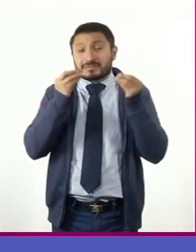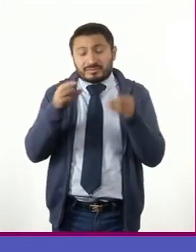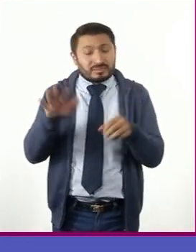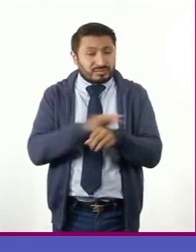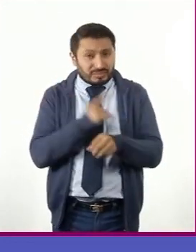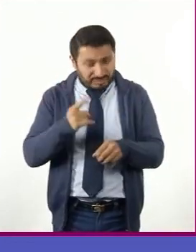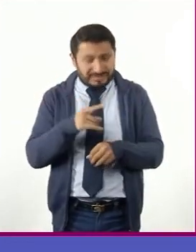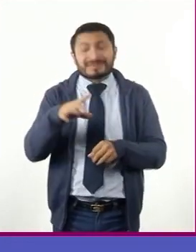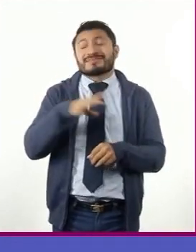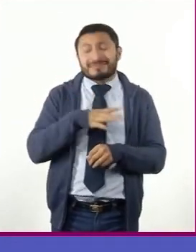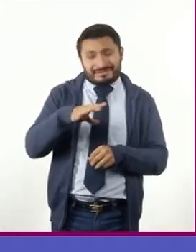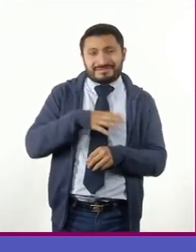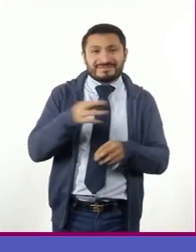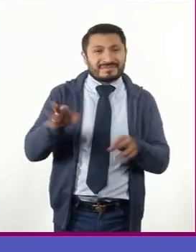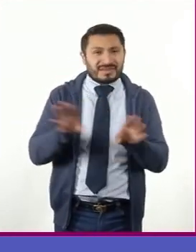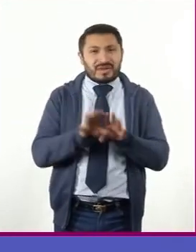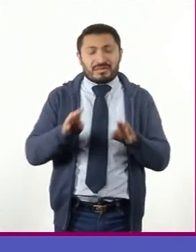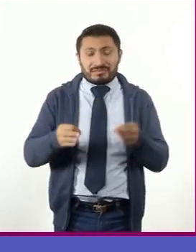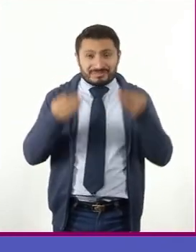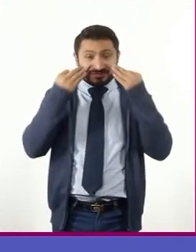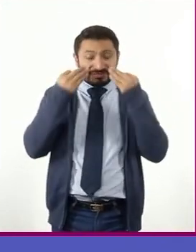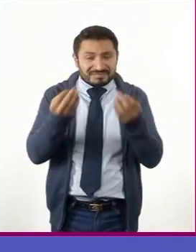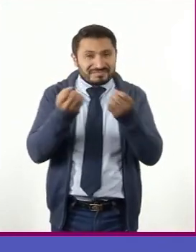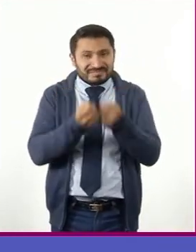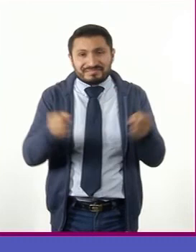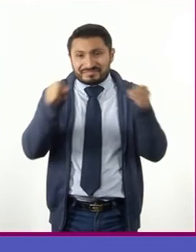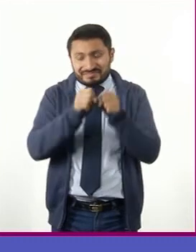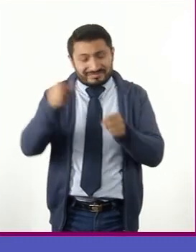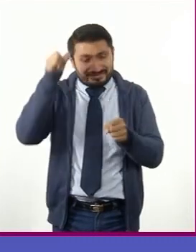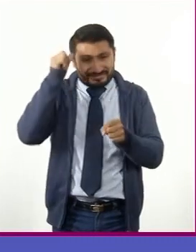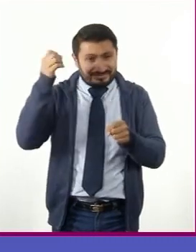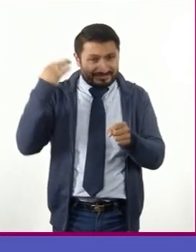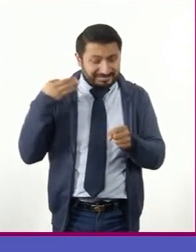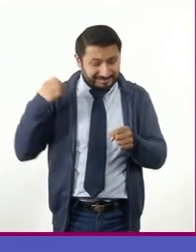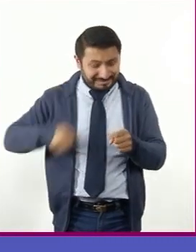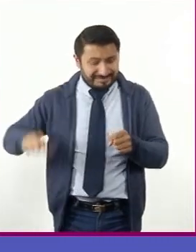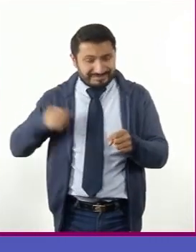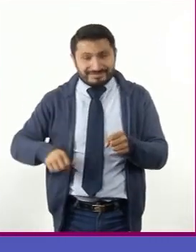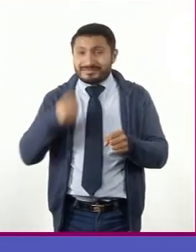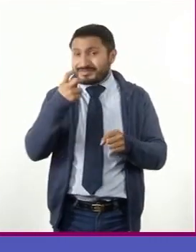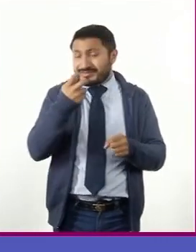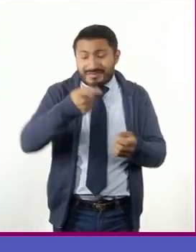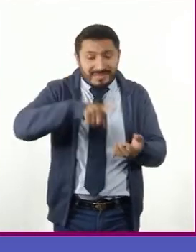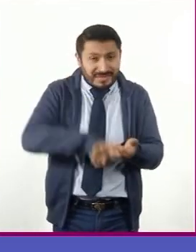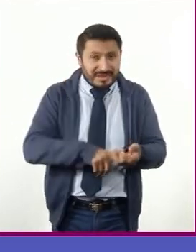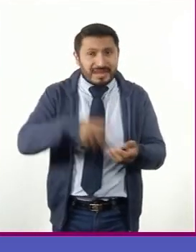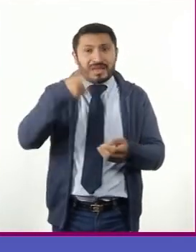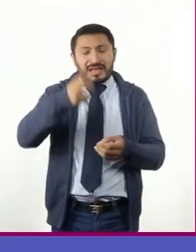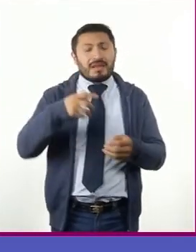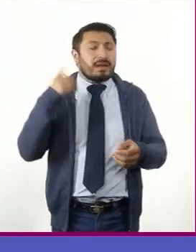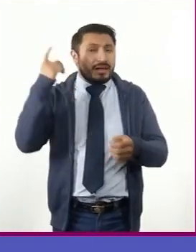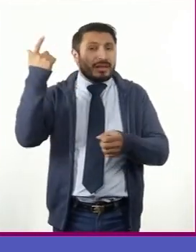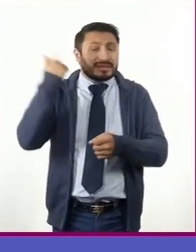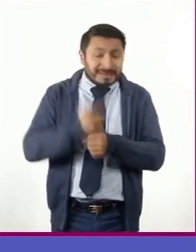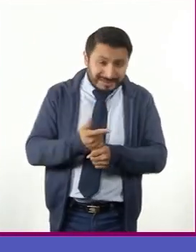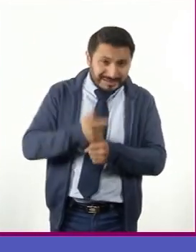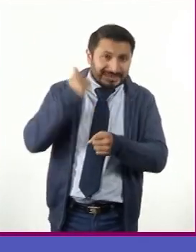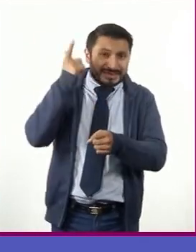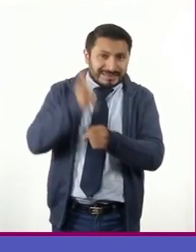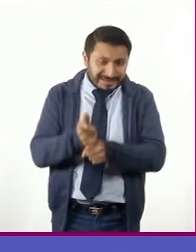sí hay un reflejo de la sociedad del momento. Y en ella, por ejemplo, podemos identificar el